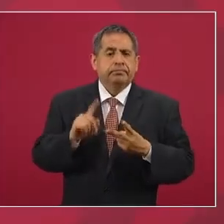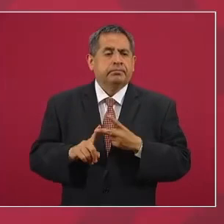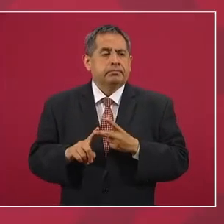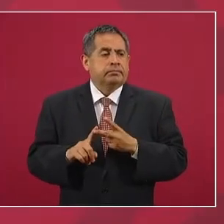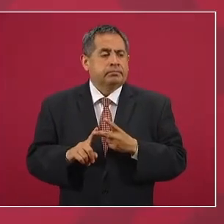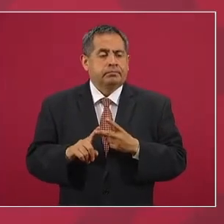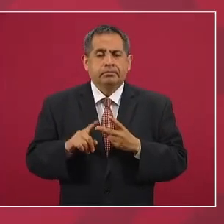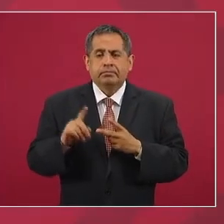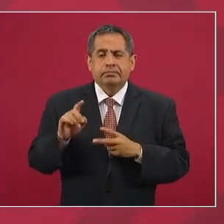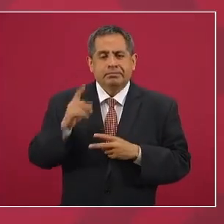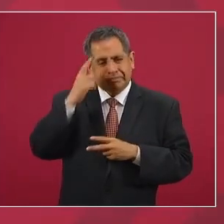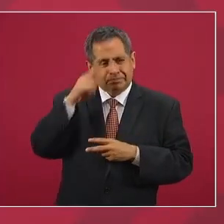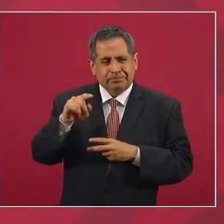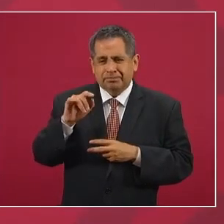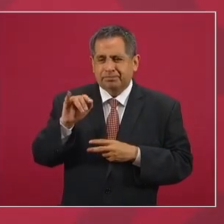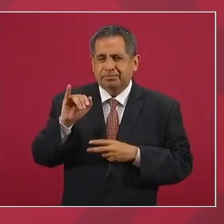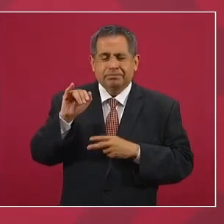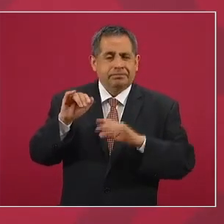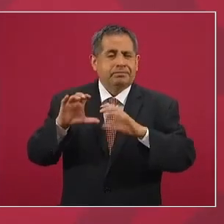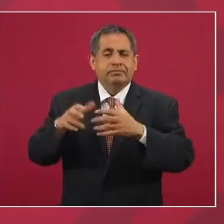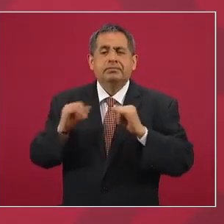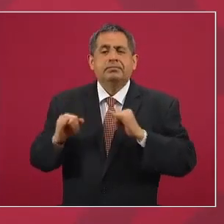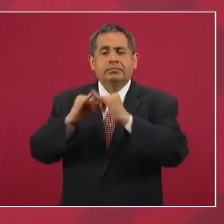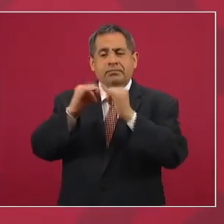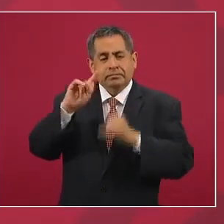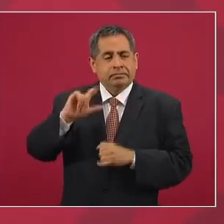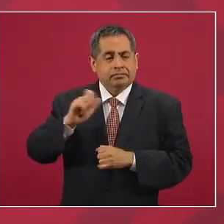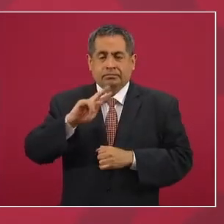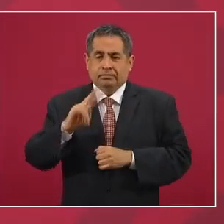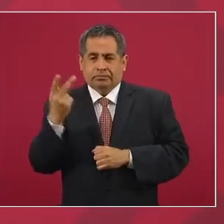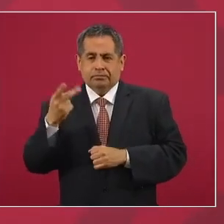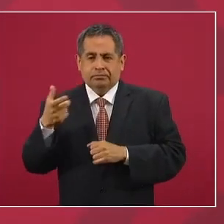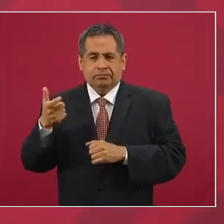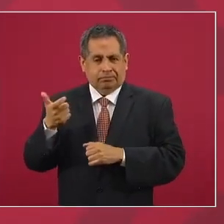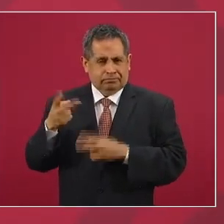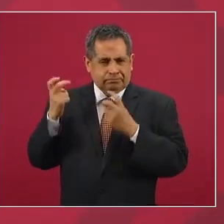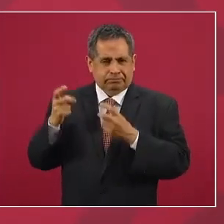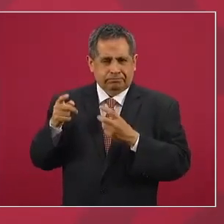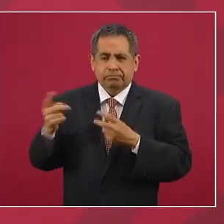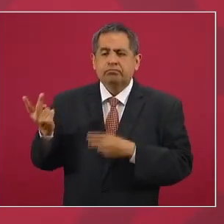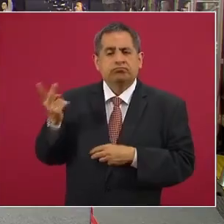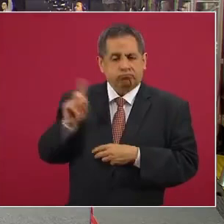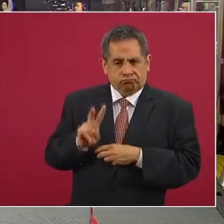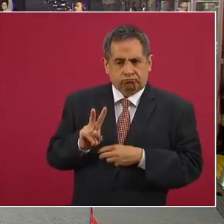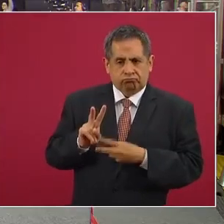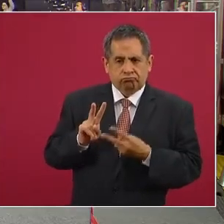para devolverle al pueblo lo robado, para informarles.